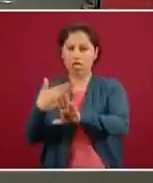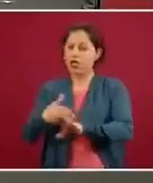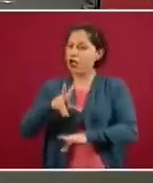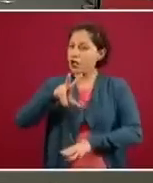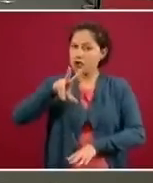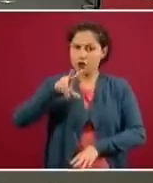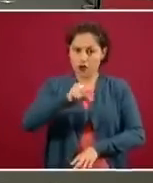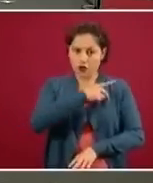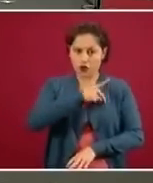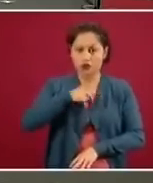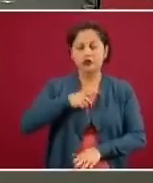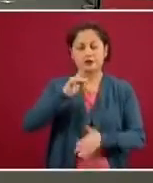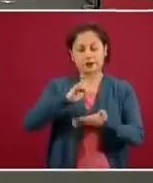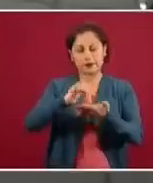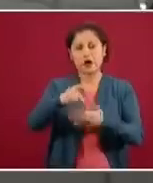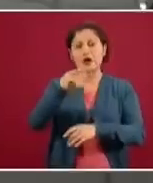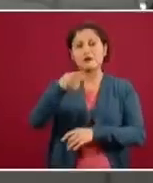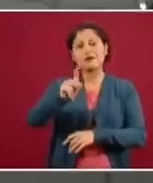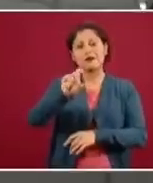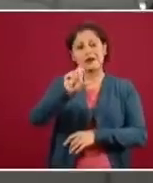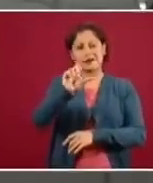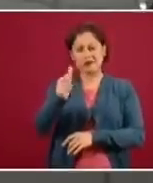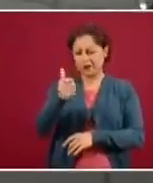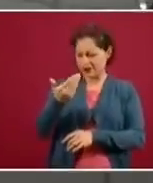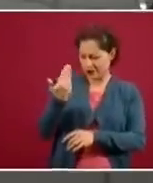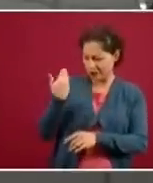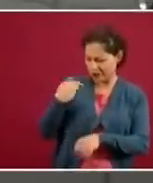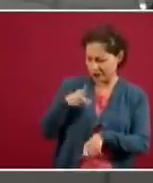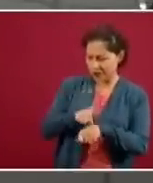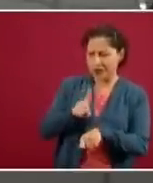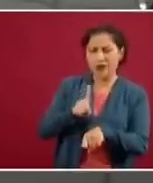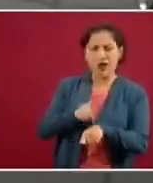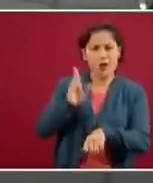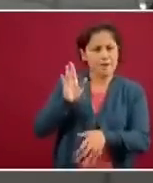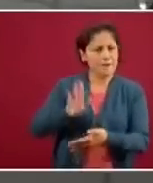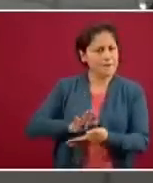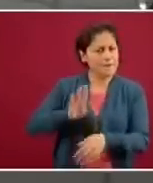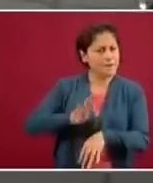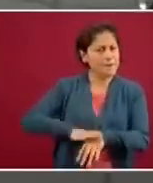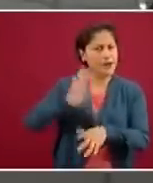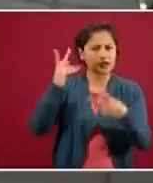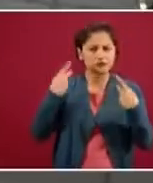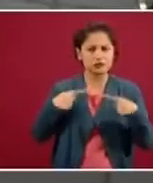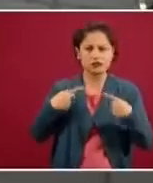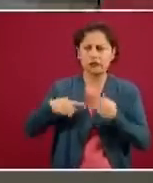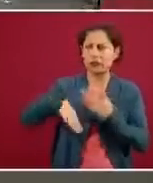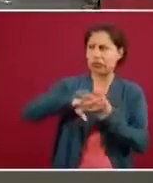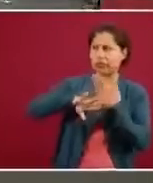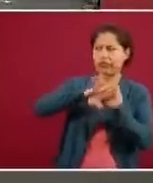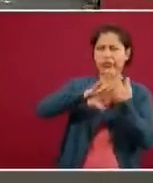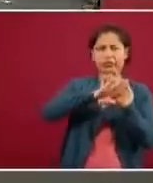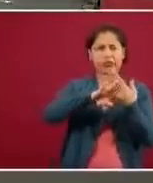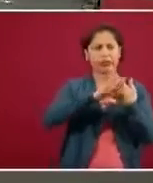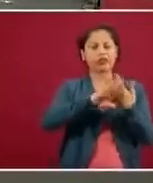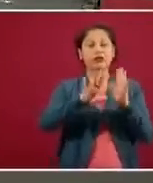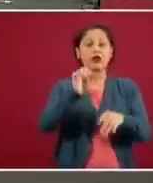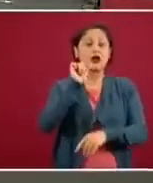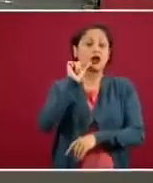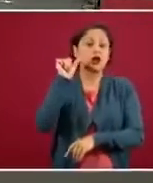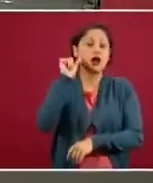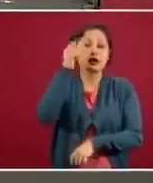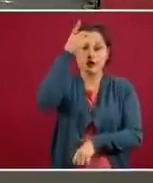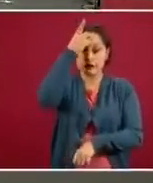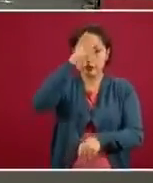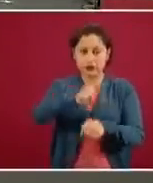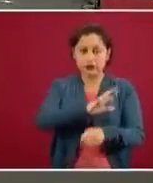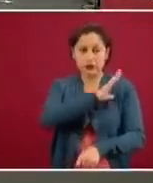visto un incremento en esta incidencia. Se han registrado más casos de ataque. Ayer el director general del ISSSTE hizo un llamado,